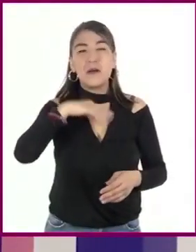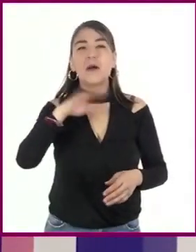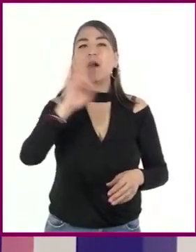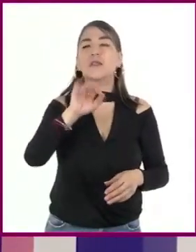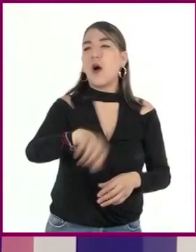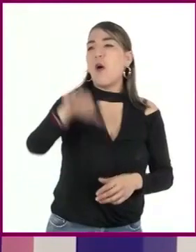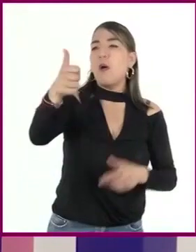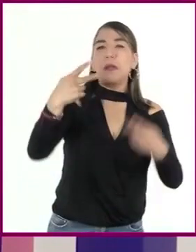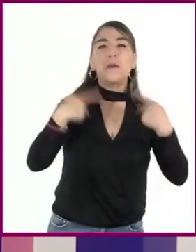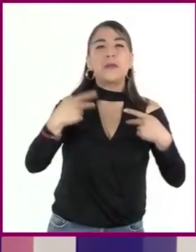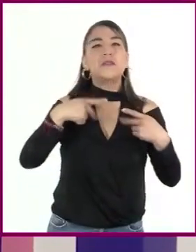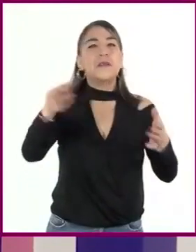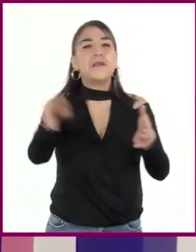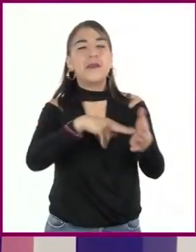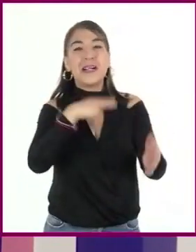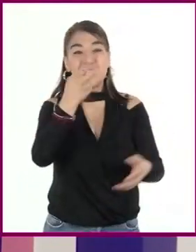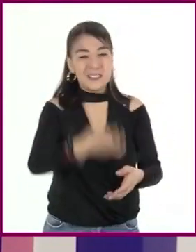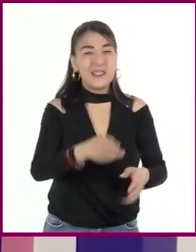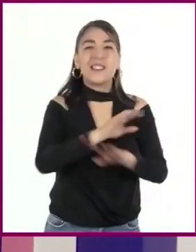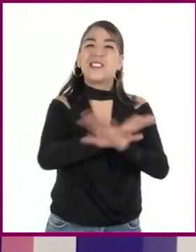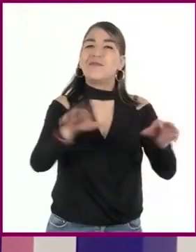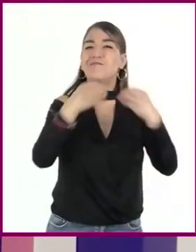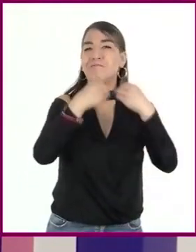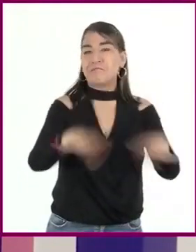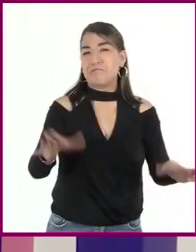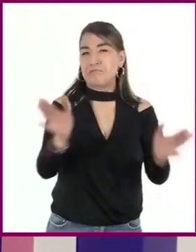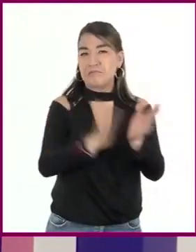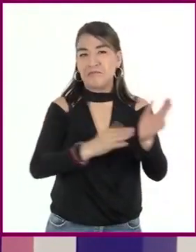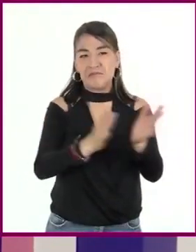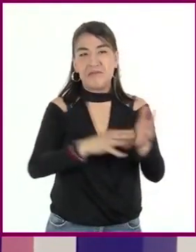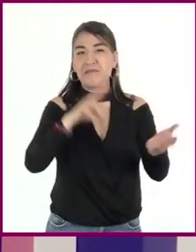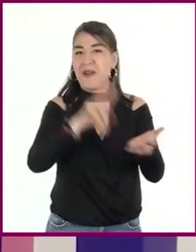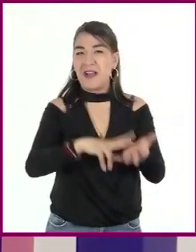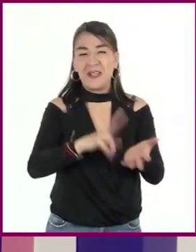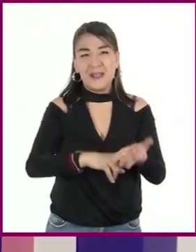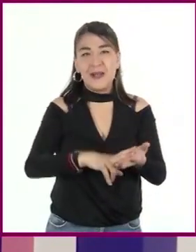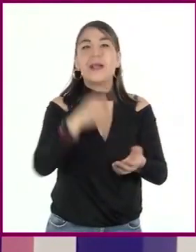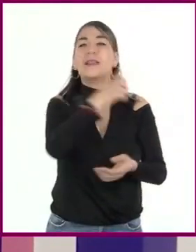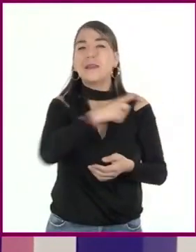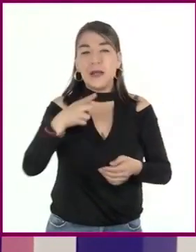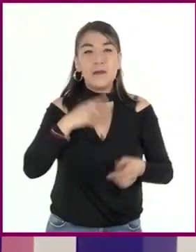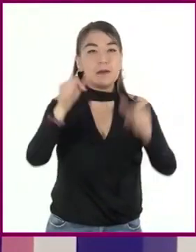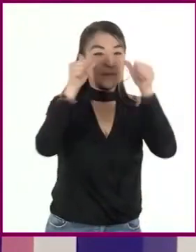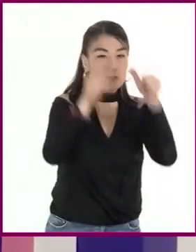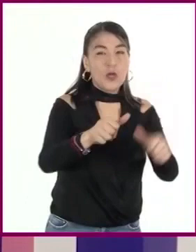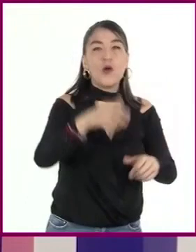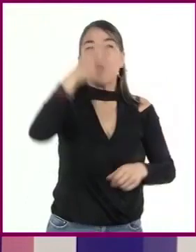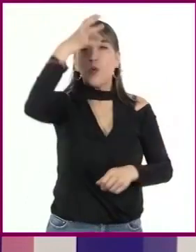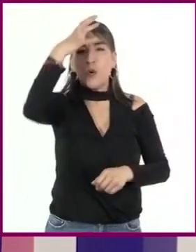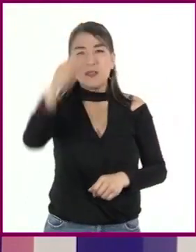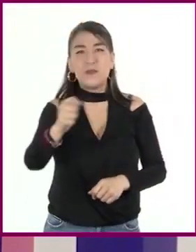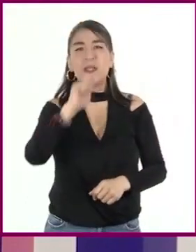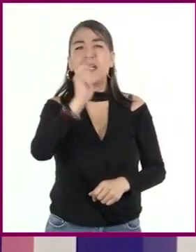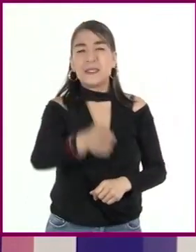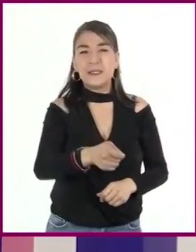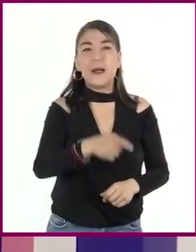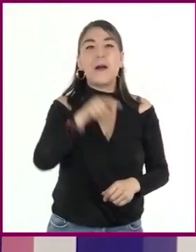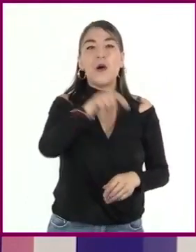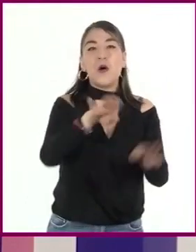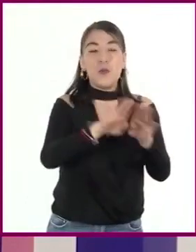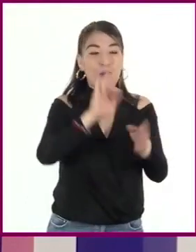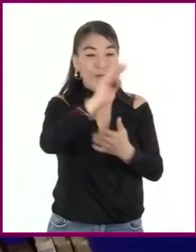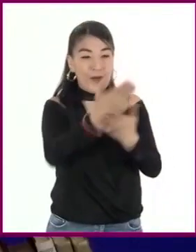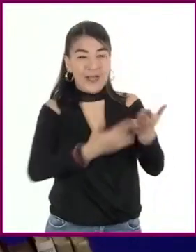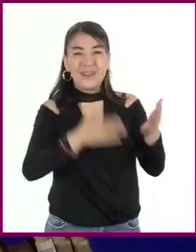nosotros y el documento podría perder validez. Pongamos también atención a los conceptos. Que la factura del aparato